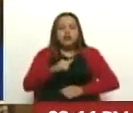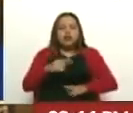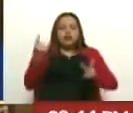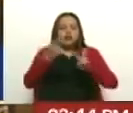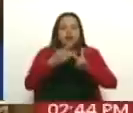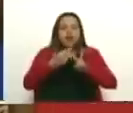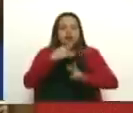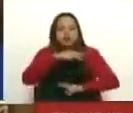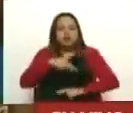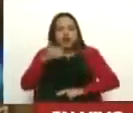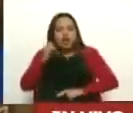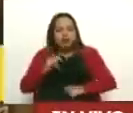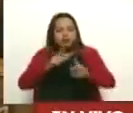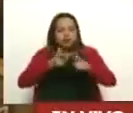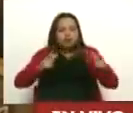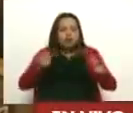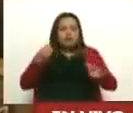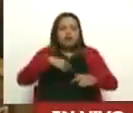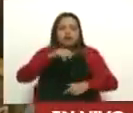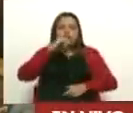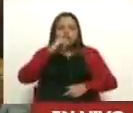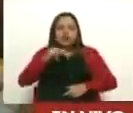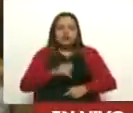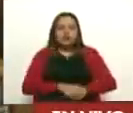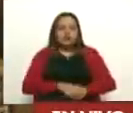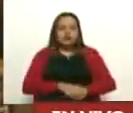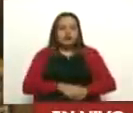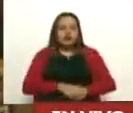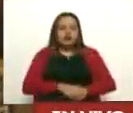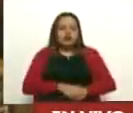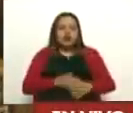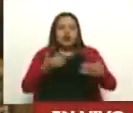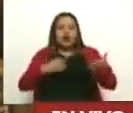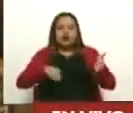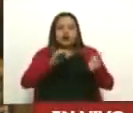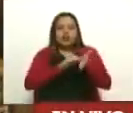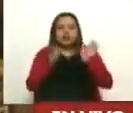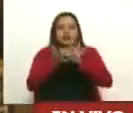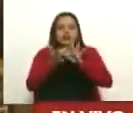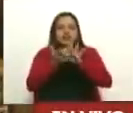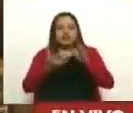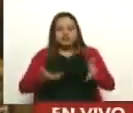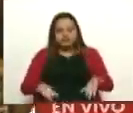Televisión, nosotros estaremos ampliando esta información. Por lo pronto, retornamos el pase al estudio. Adelante.